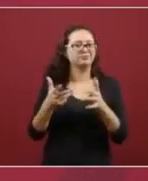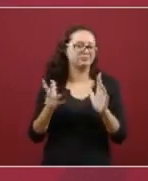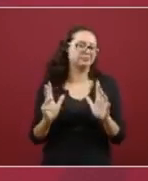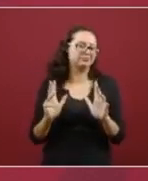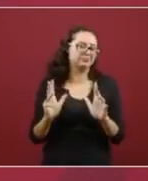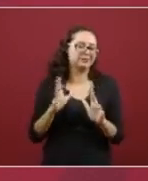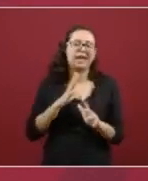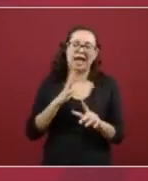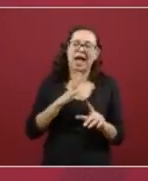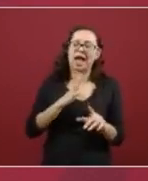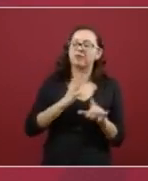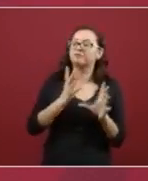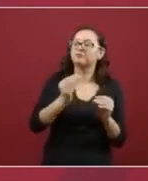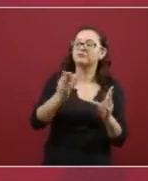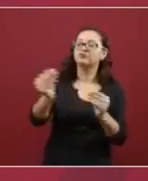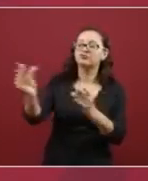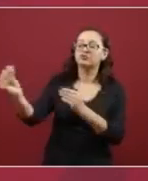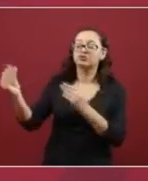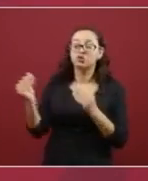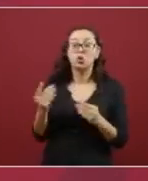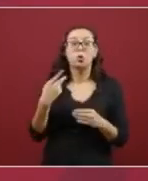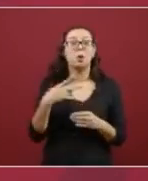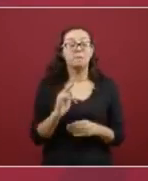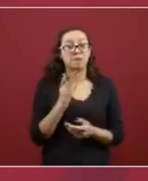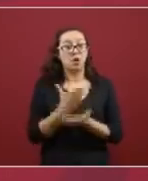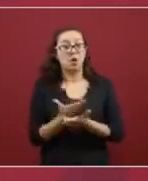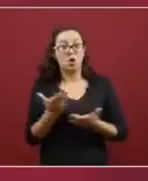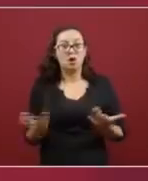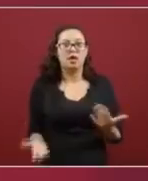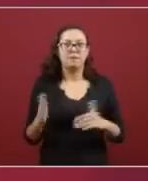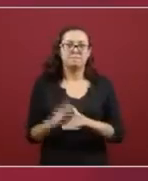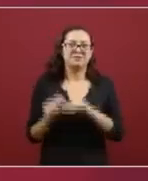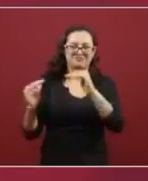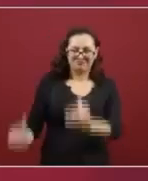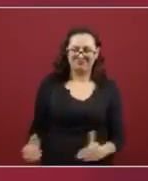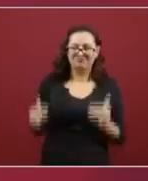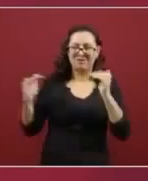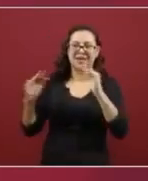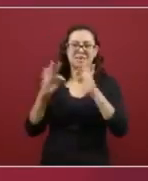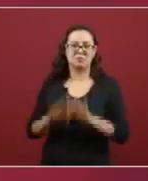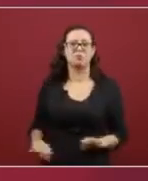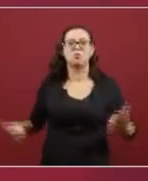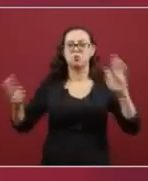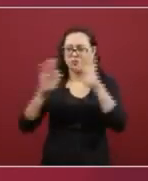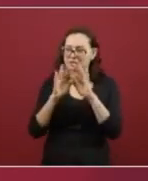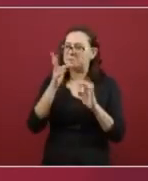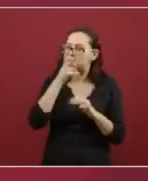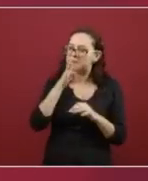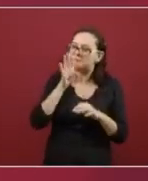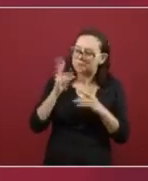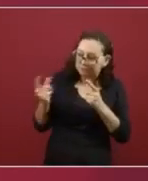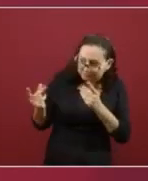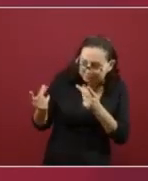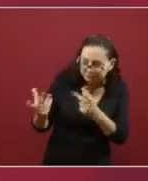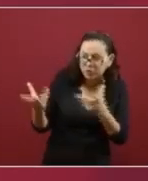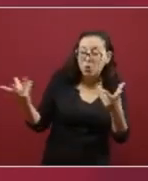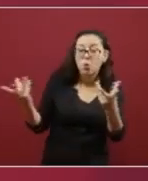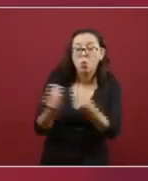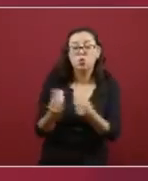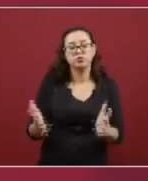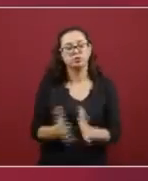mucho, pero darle más importancia a esta participación